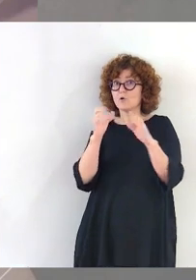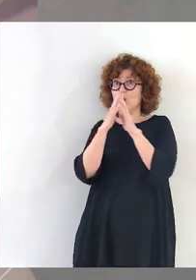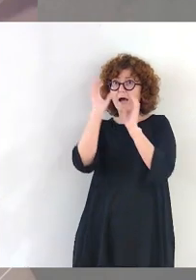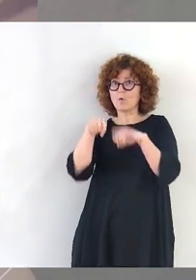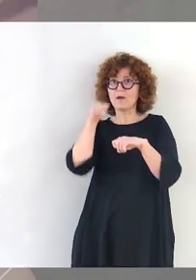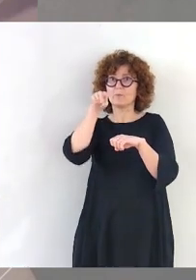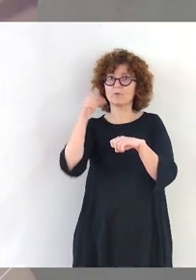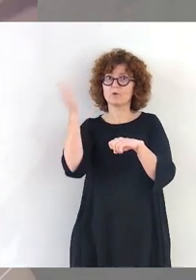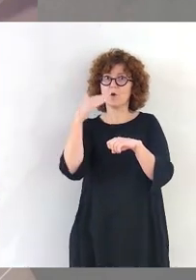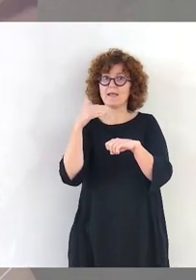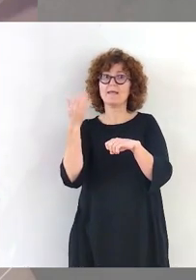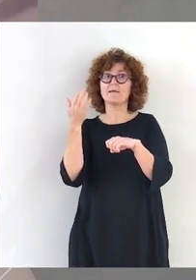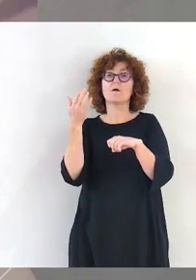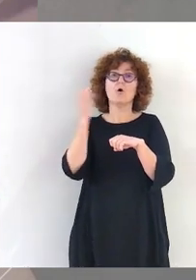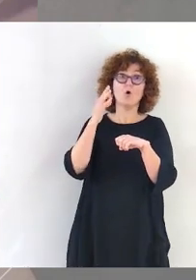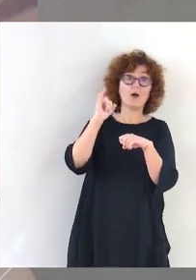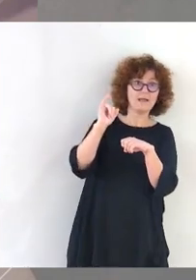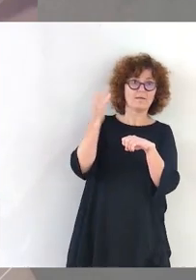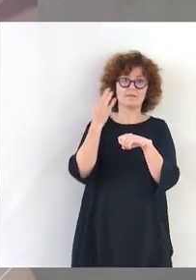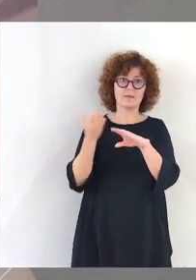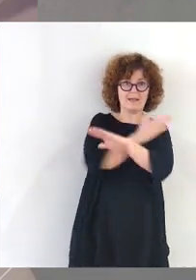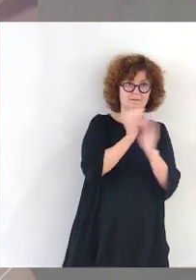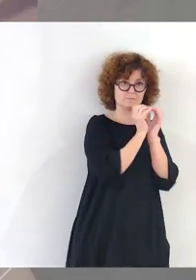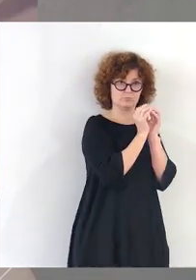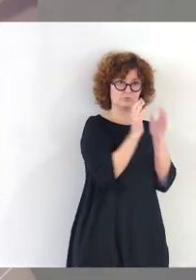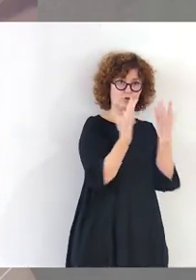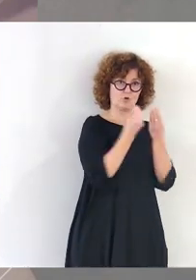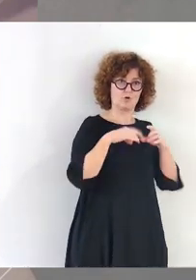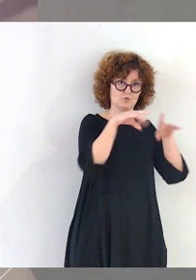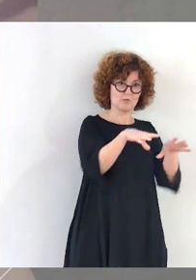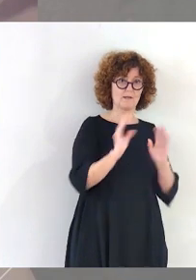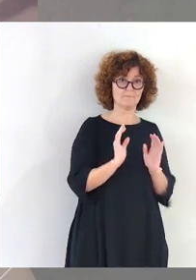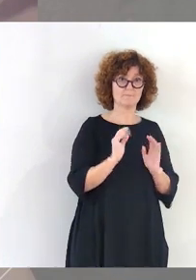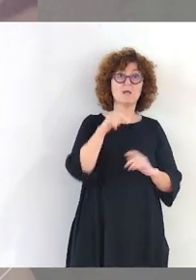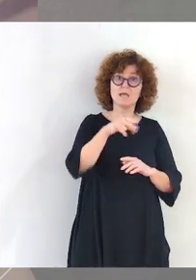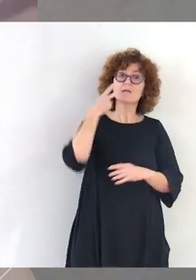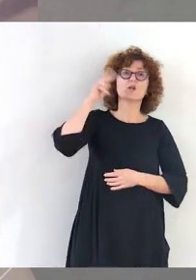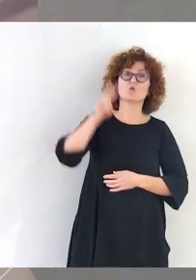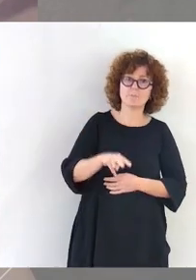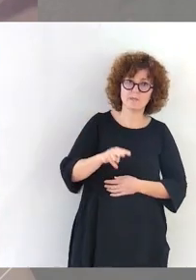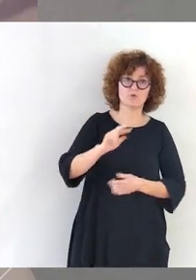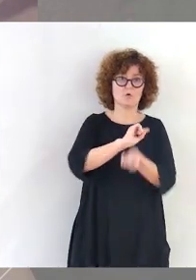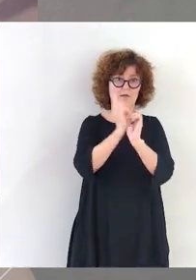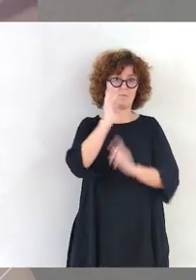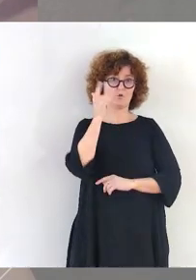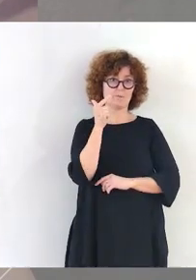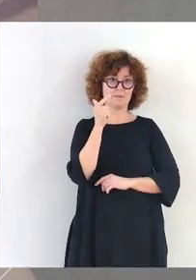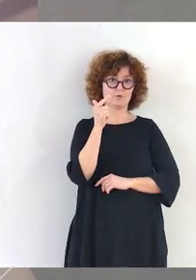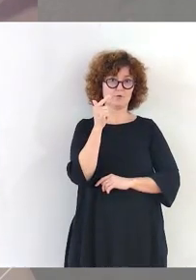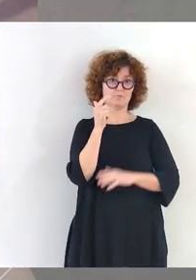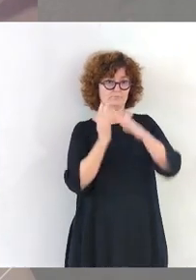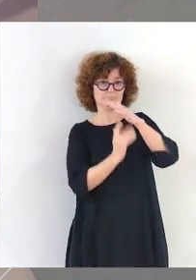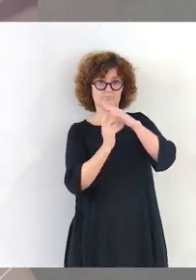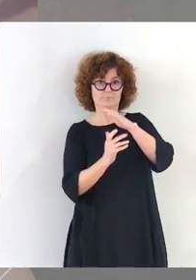estado por primera vez de verdad acepta el concepto de refugiado climático Y esta es una lucha gigantesca para mí en el primer